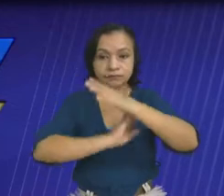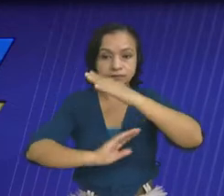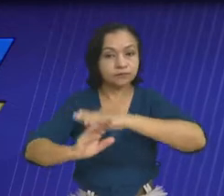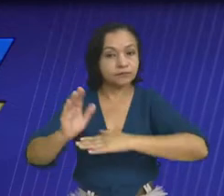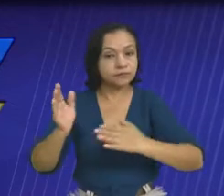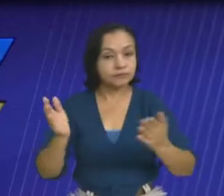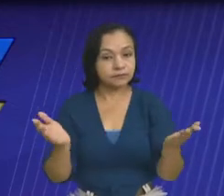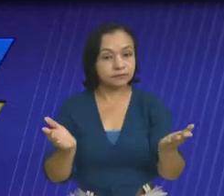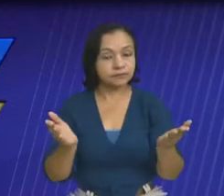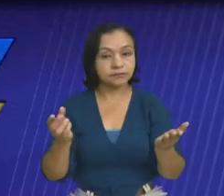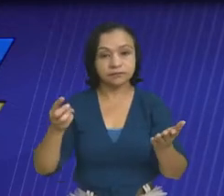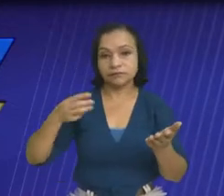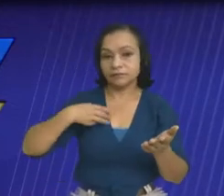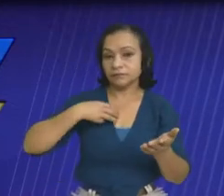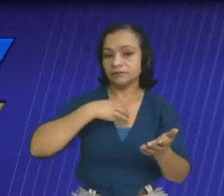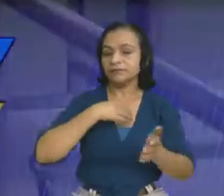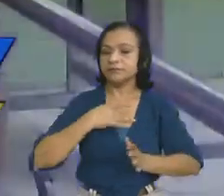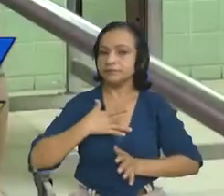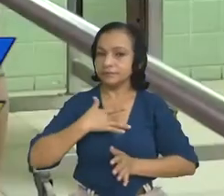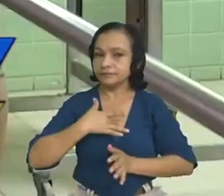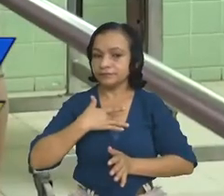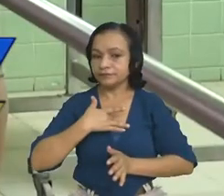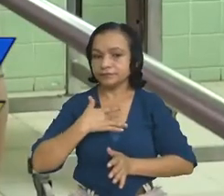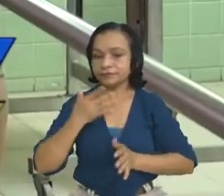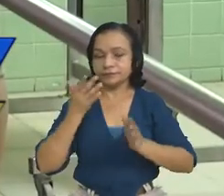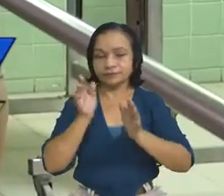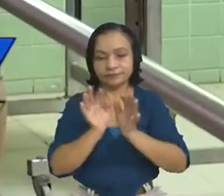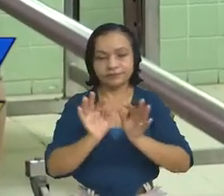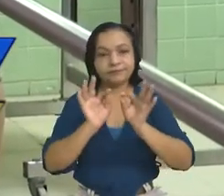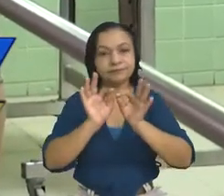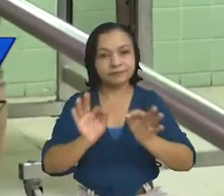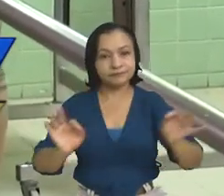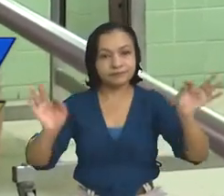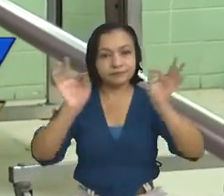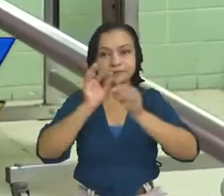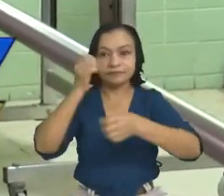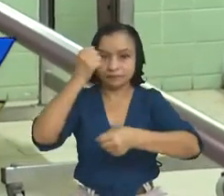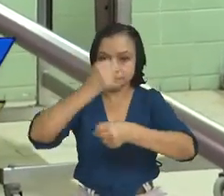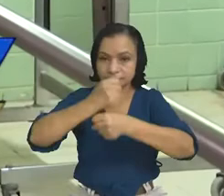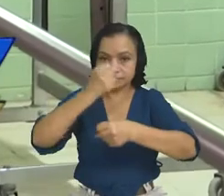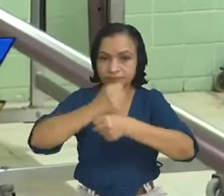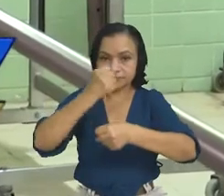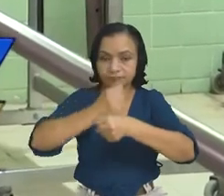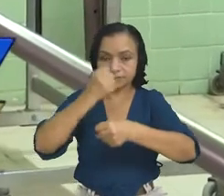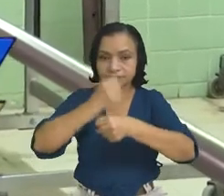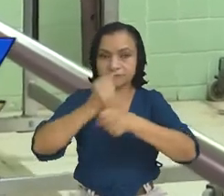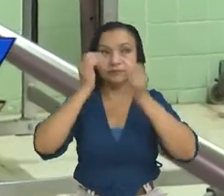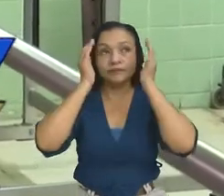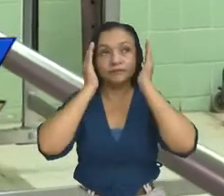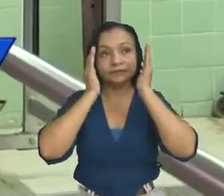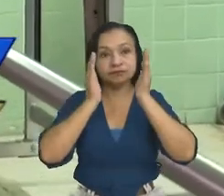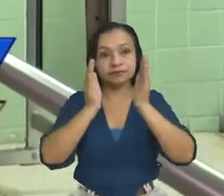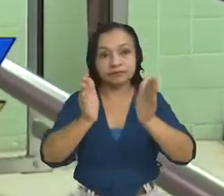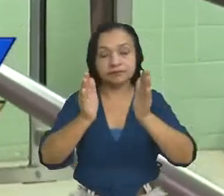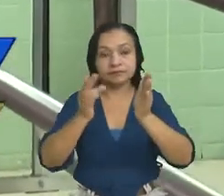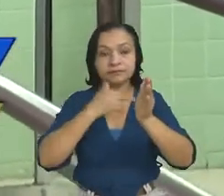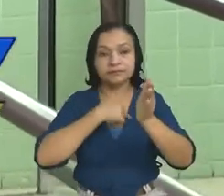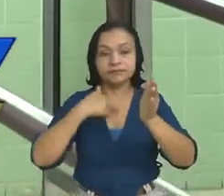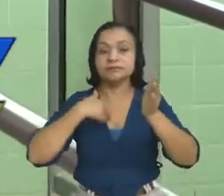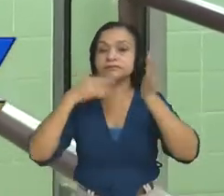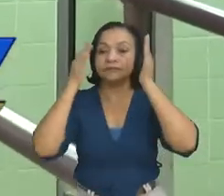no han perdido su miembro, pero que necesitan un abordaje integral. Entonces, hemos trabajado en esa línea desde el punto de vista de la